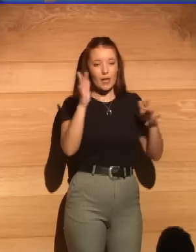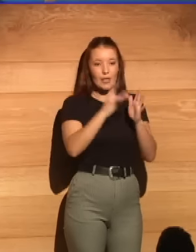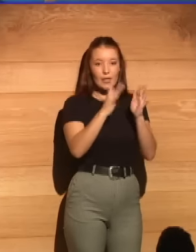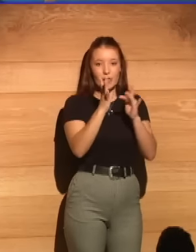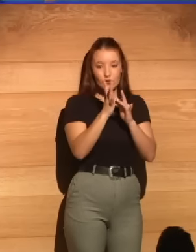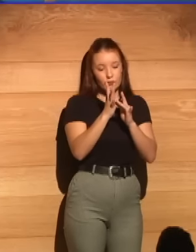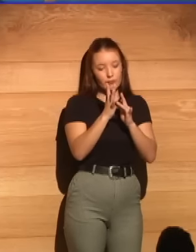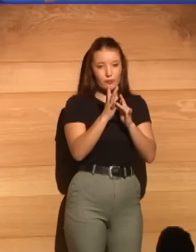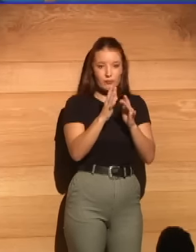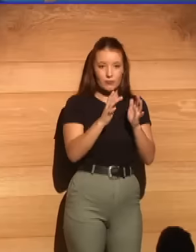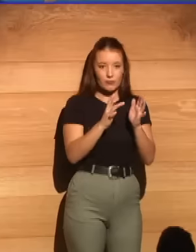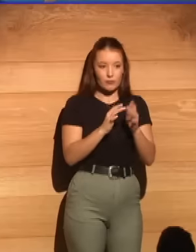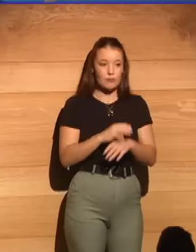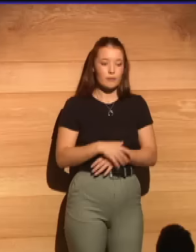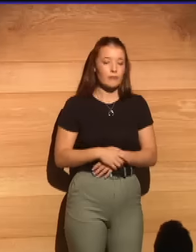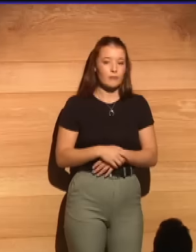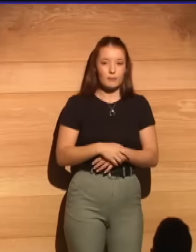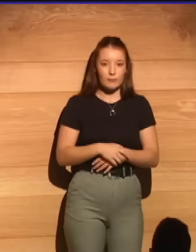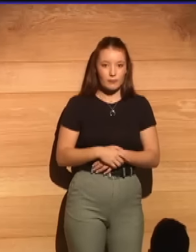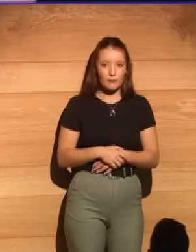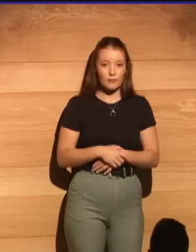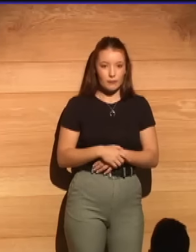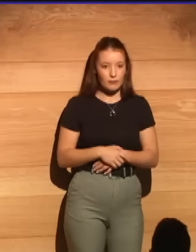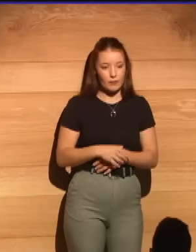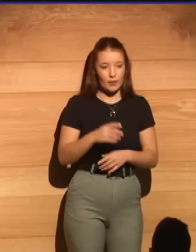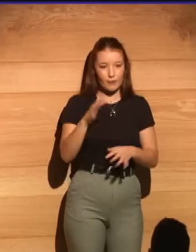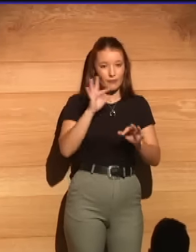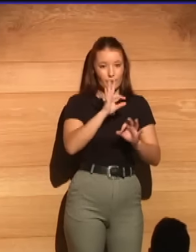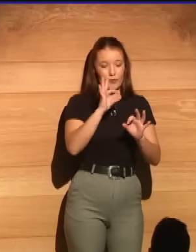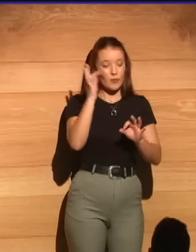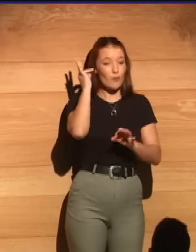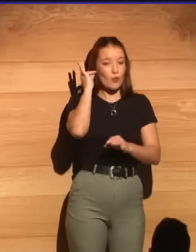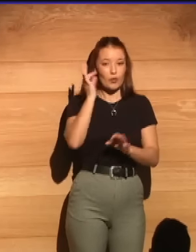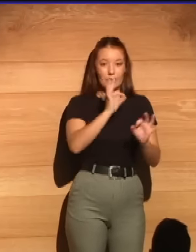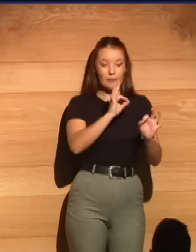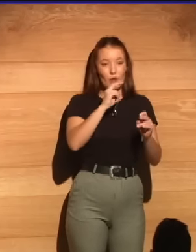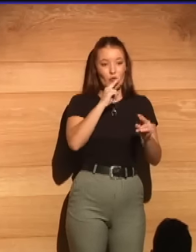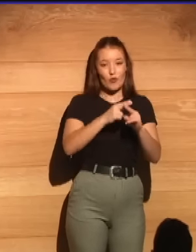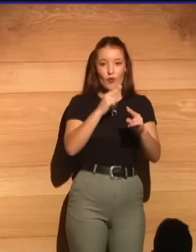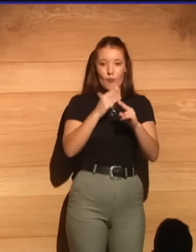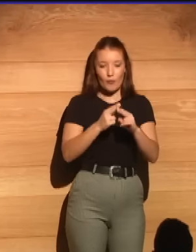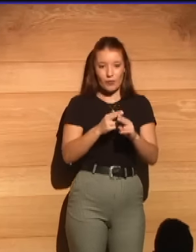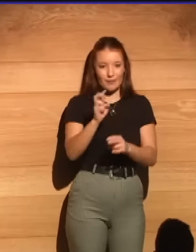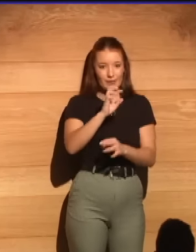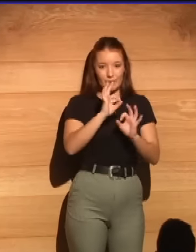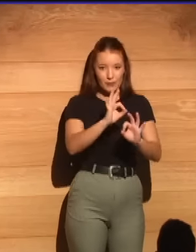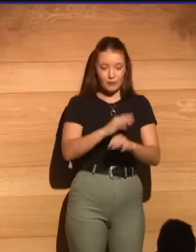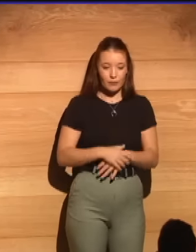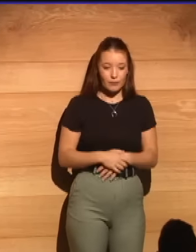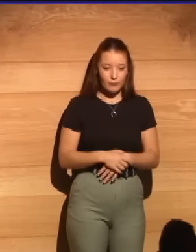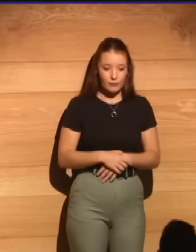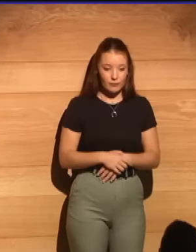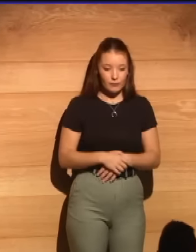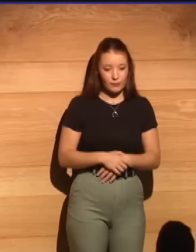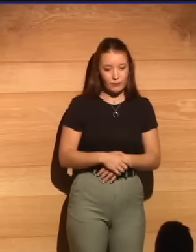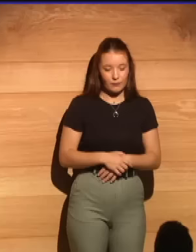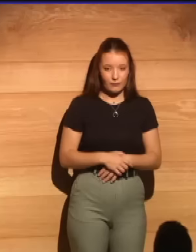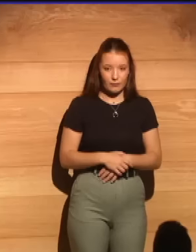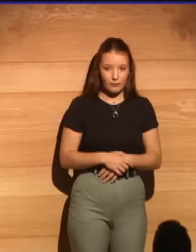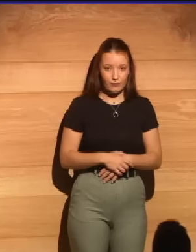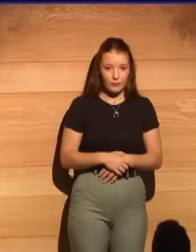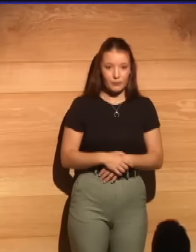Foncisla Clemares, Google, Irene Cano, Facebook, Natalie Pico, Twitter, María Angela Marsalla y Coro Castellano en Amazon,